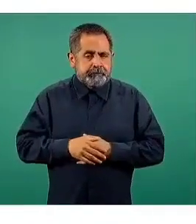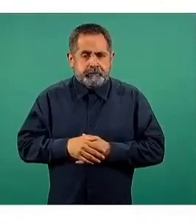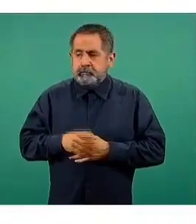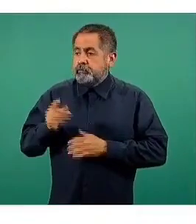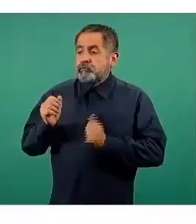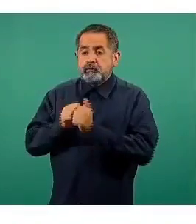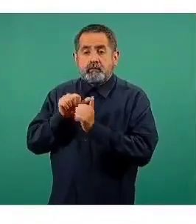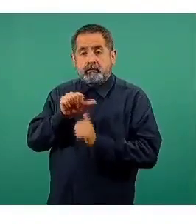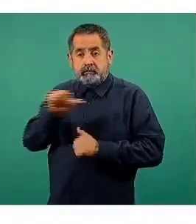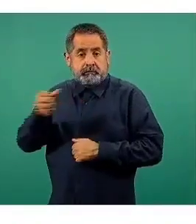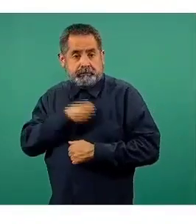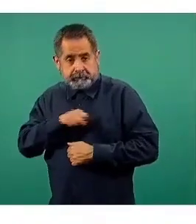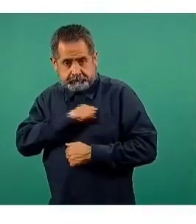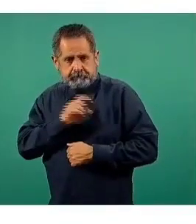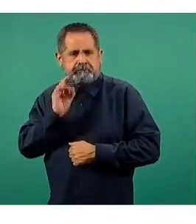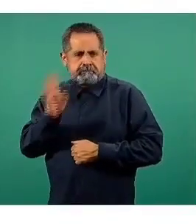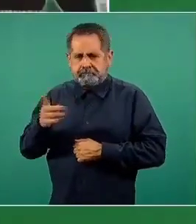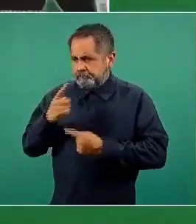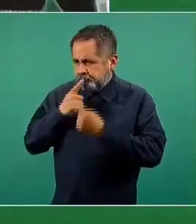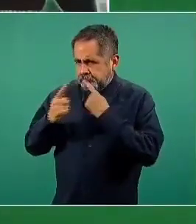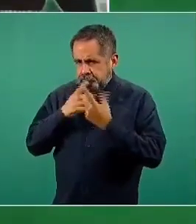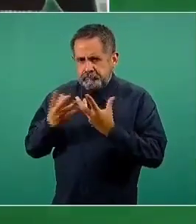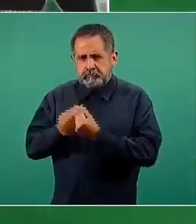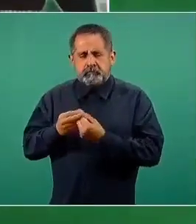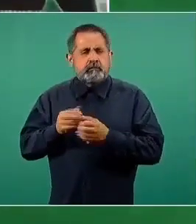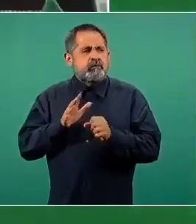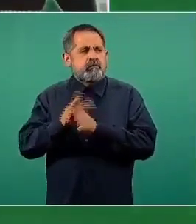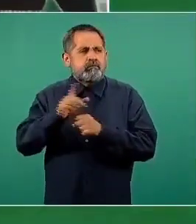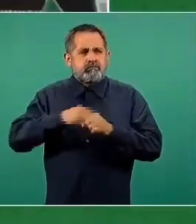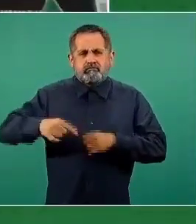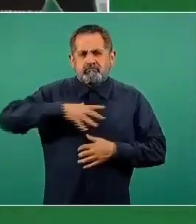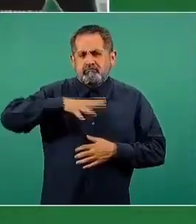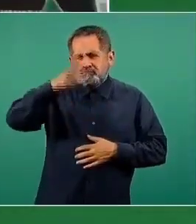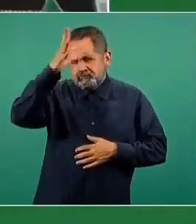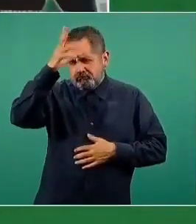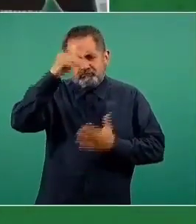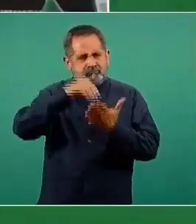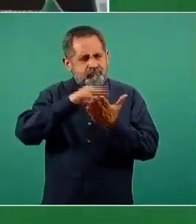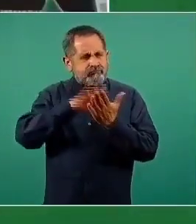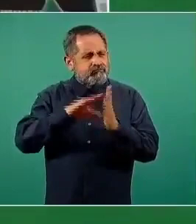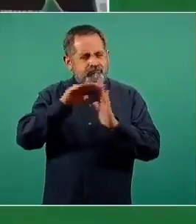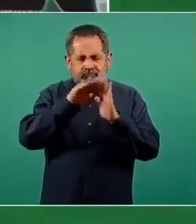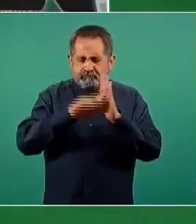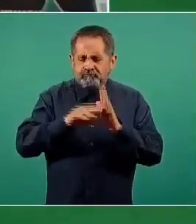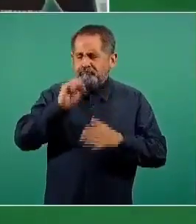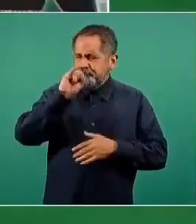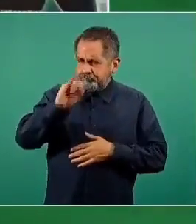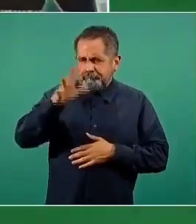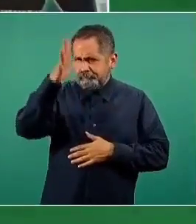grandes acciones de consenso. Si me pasan la siguiente, por favor, que son